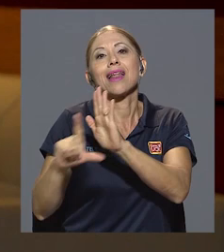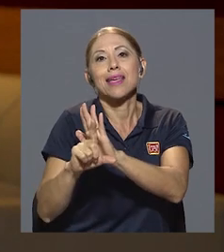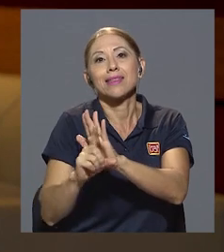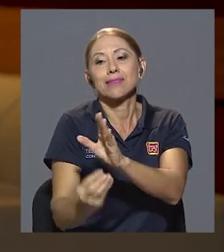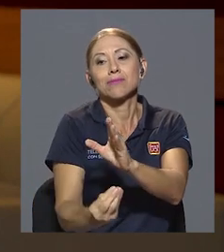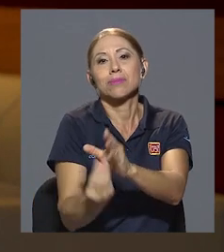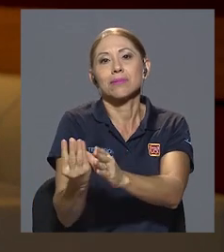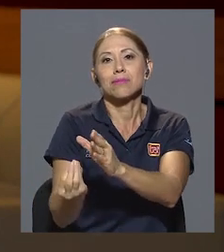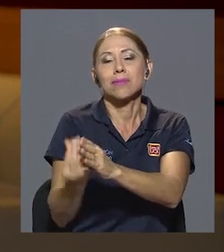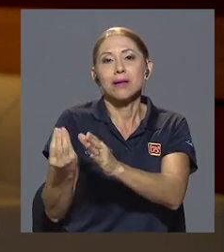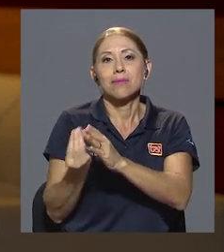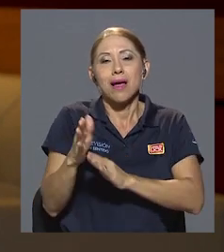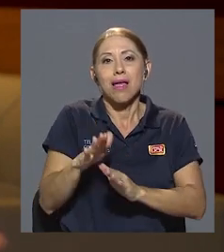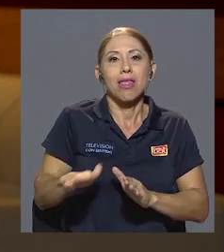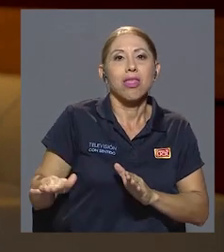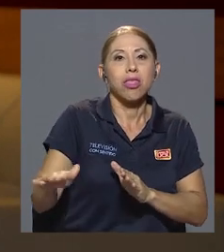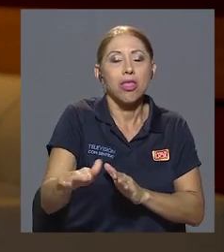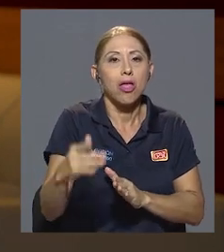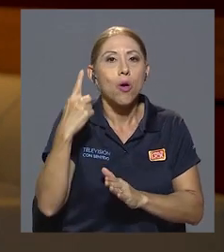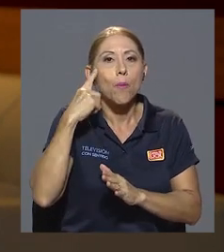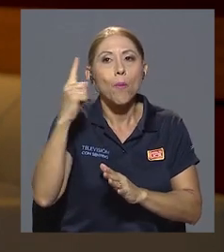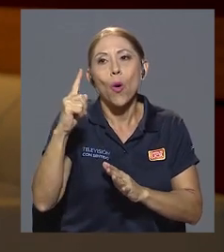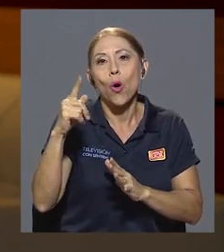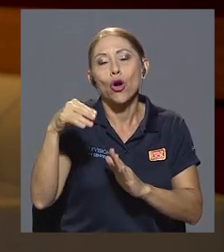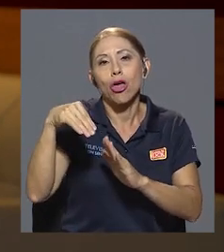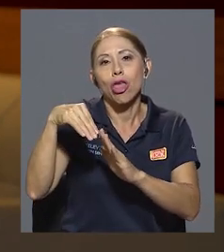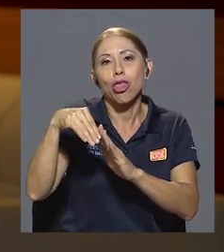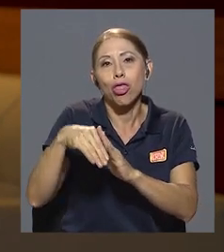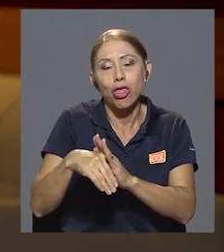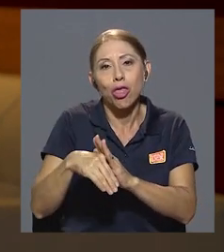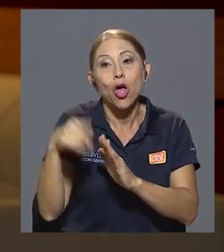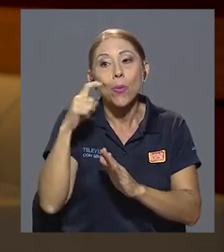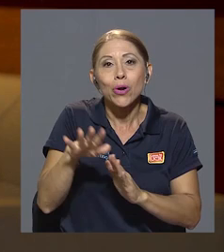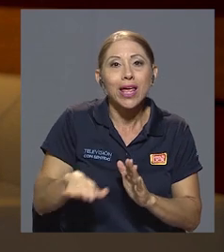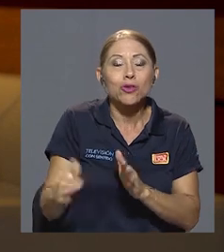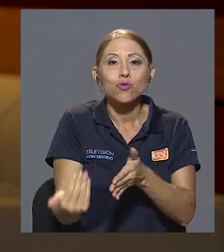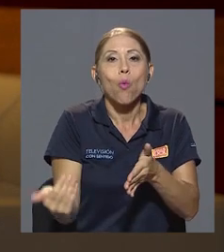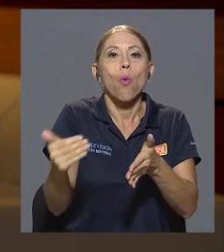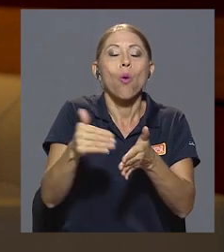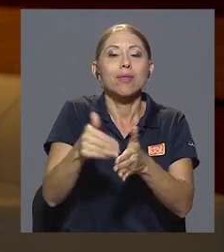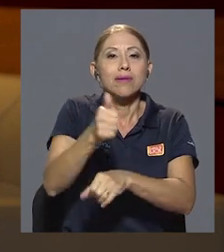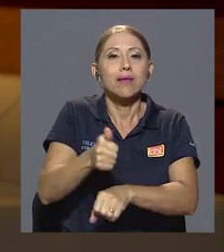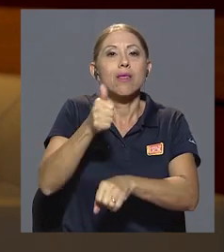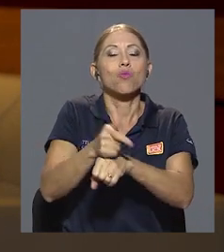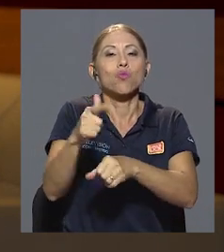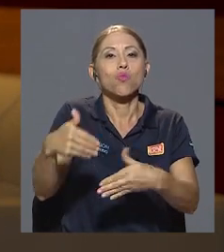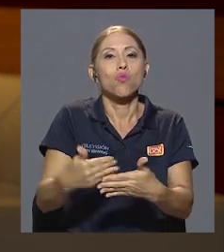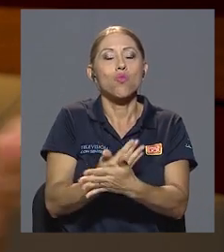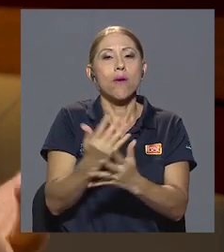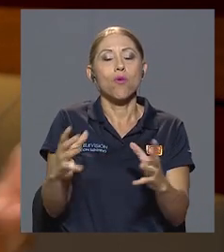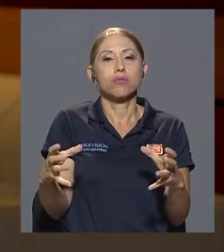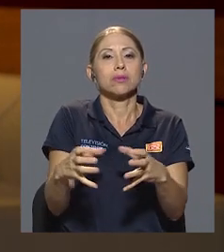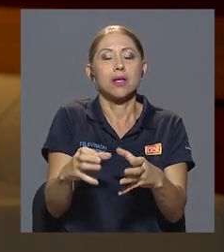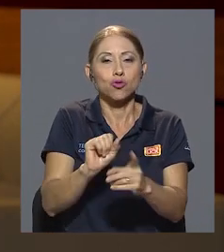surgido de una descomposición o de una redefinición del tejido social y